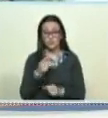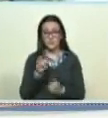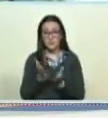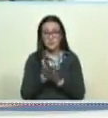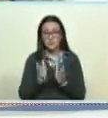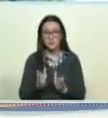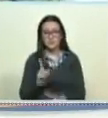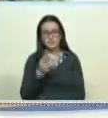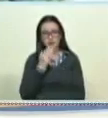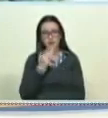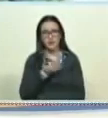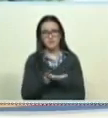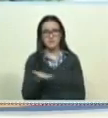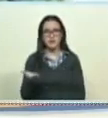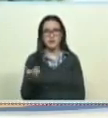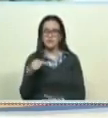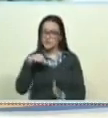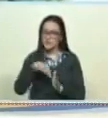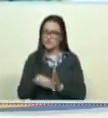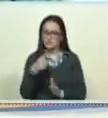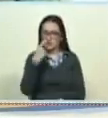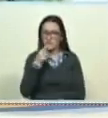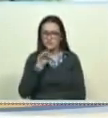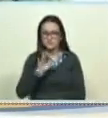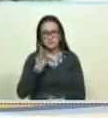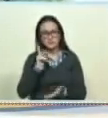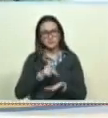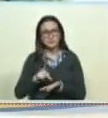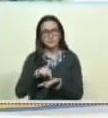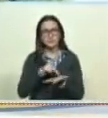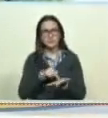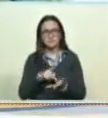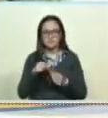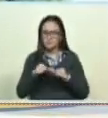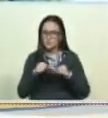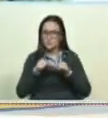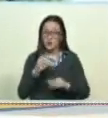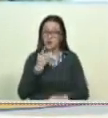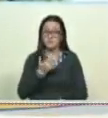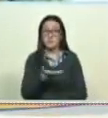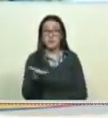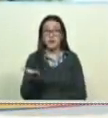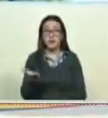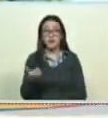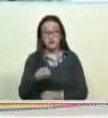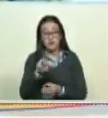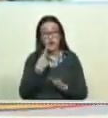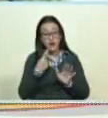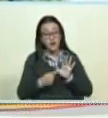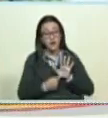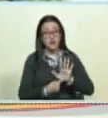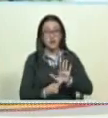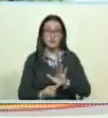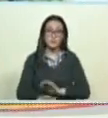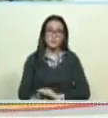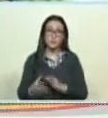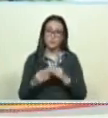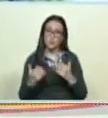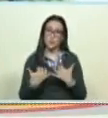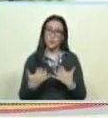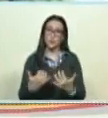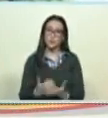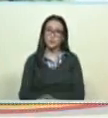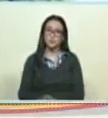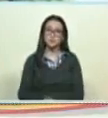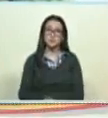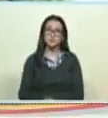ser ejemplar, además, profunda, protagónica, permanente, diaria y ejemplar. Darnos el ejemplo a nosotros, darnos